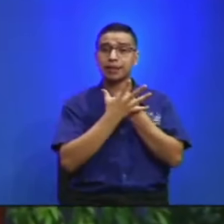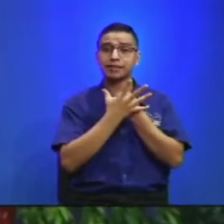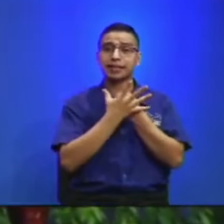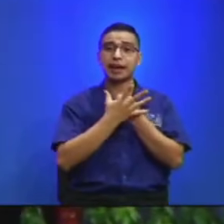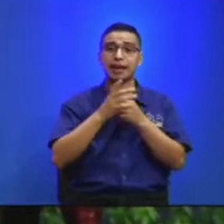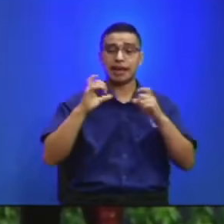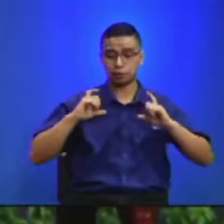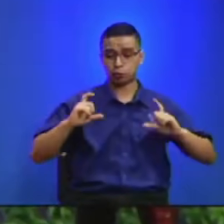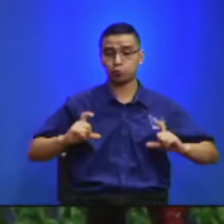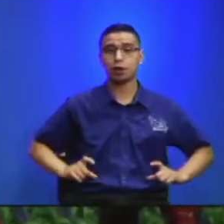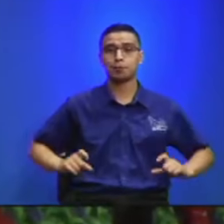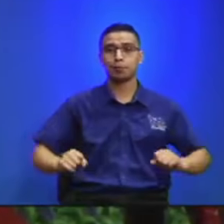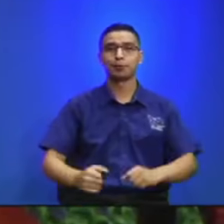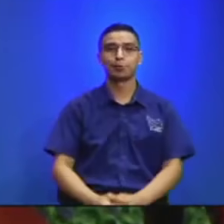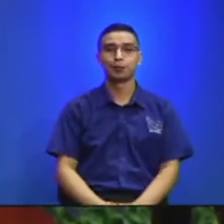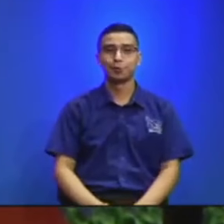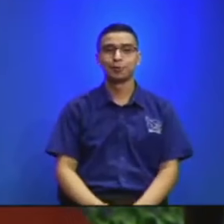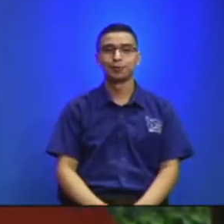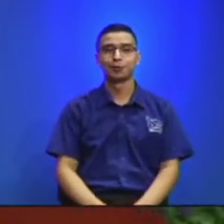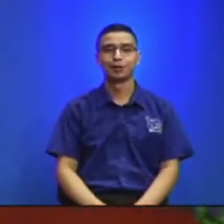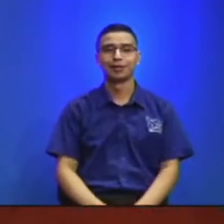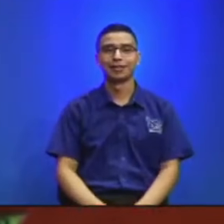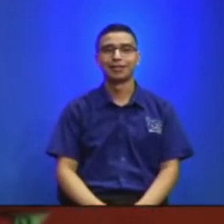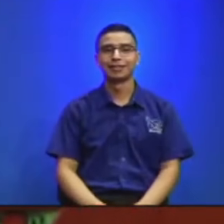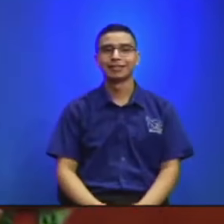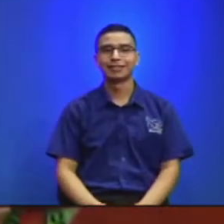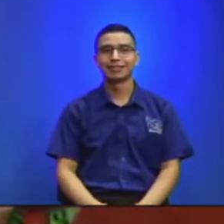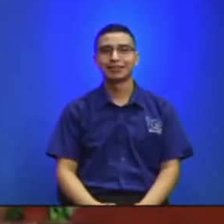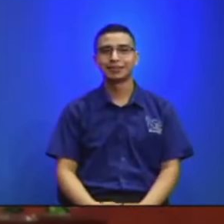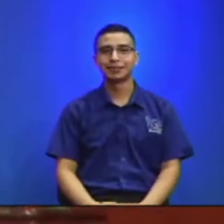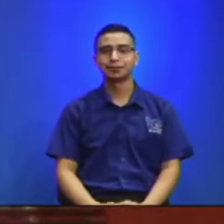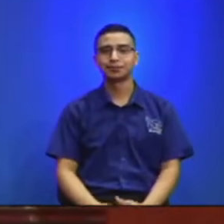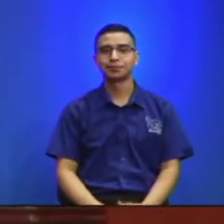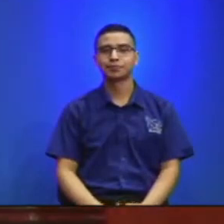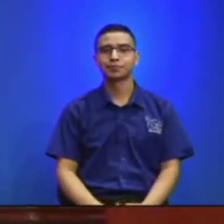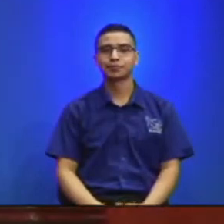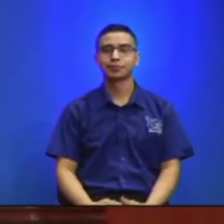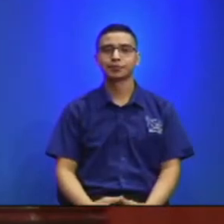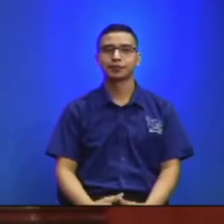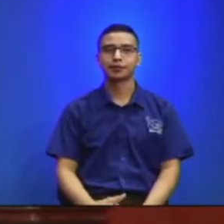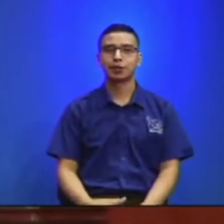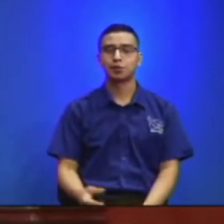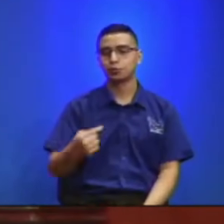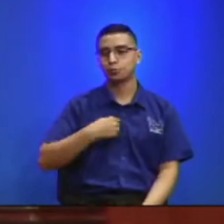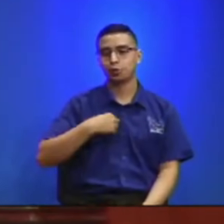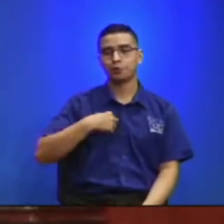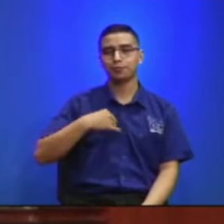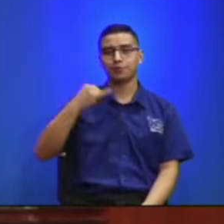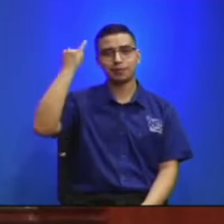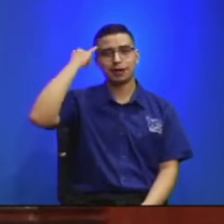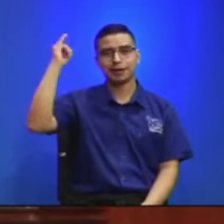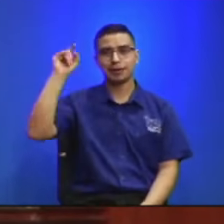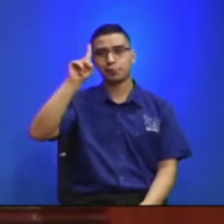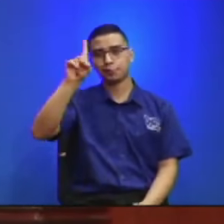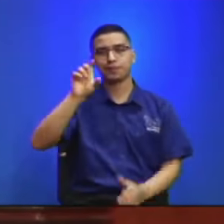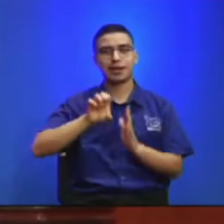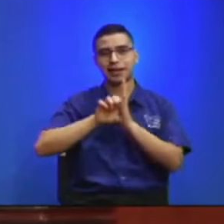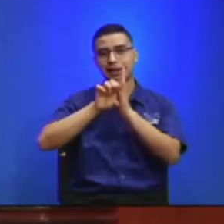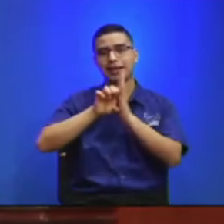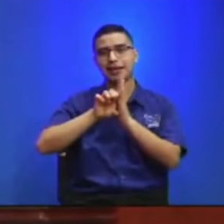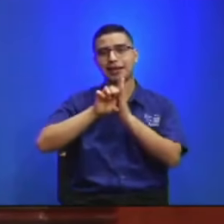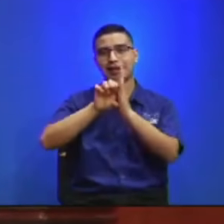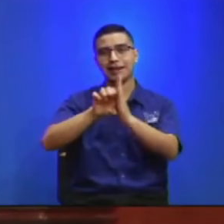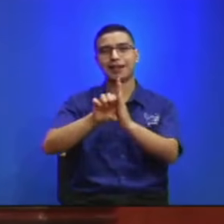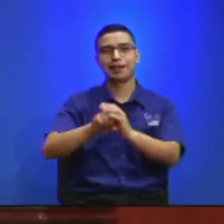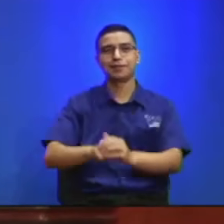es que ahorita me imaginé cuando pasa inmigración todos los y los guatemaltecos que mande regresan